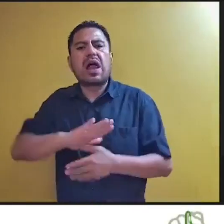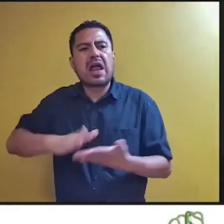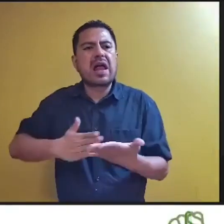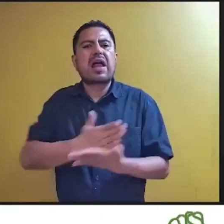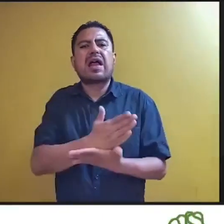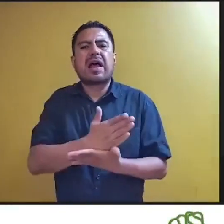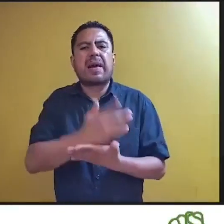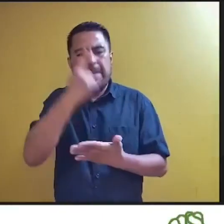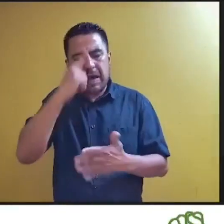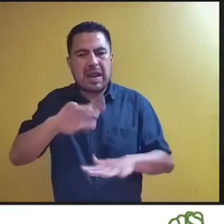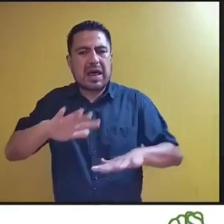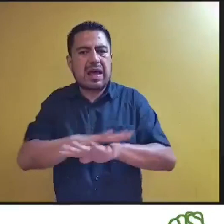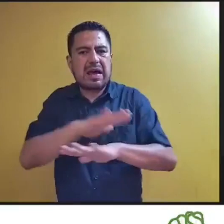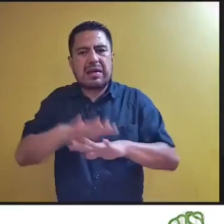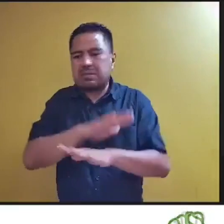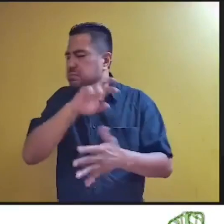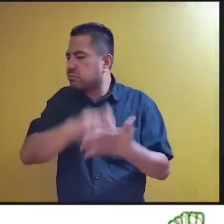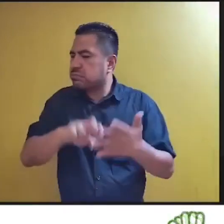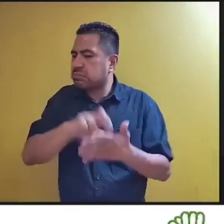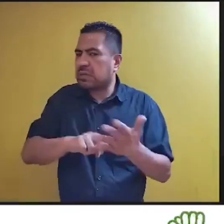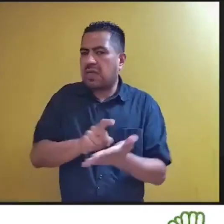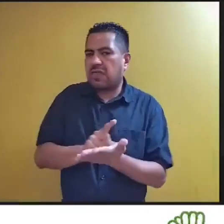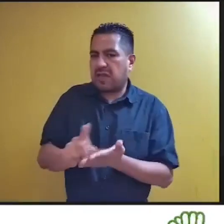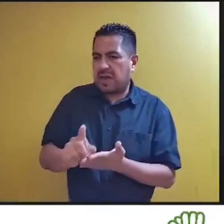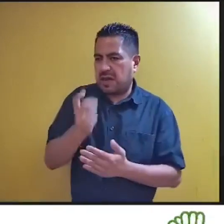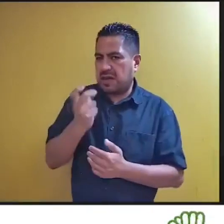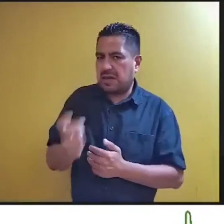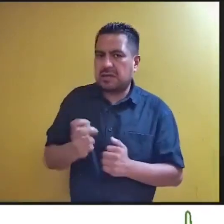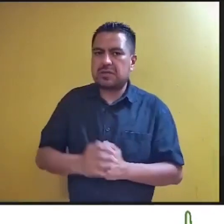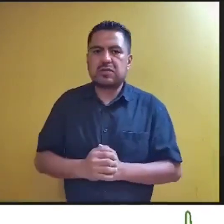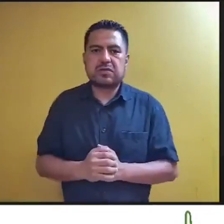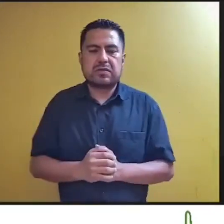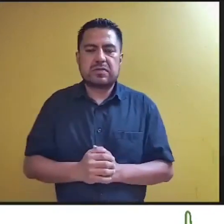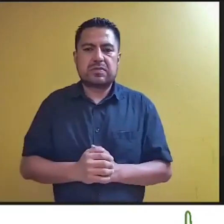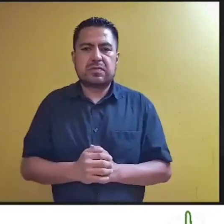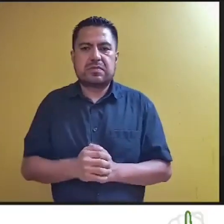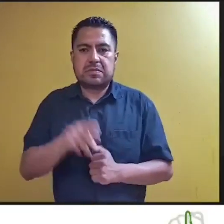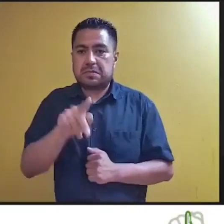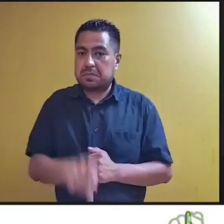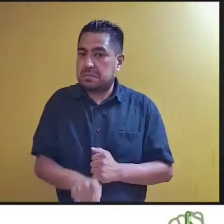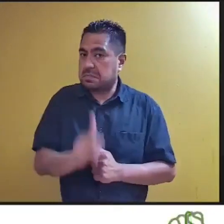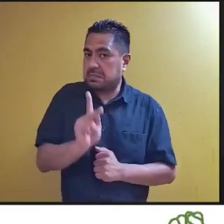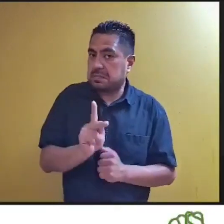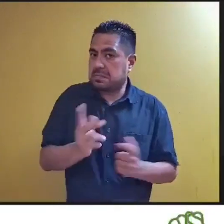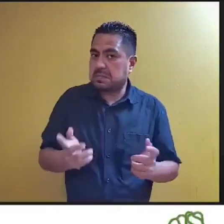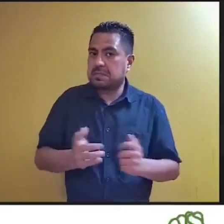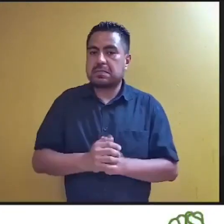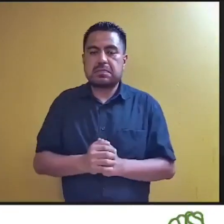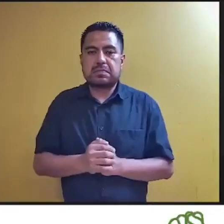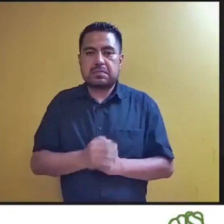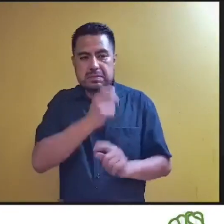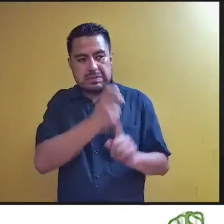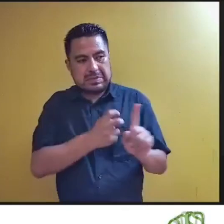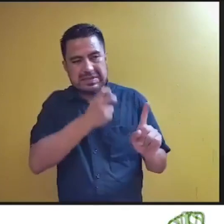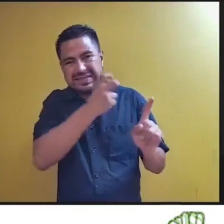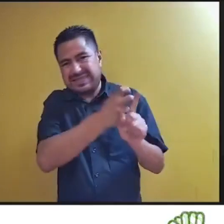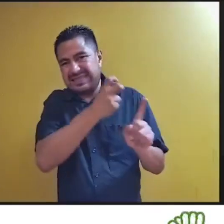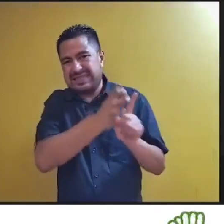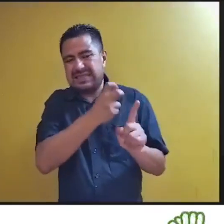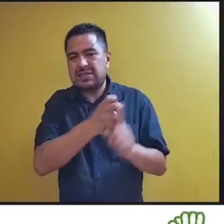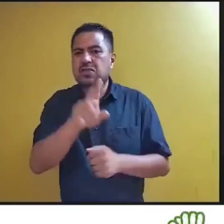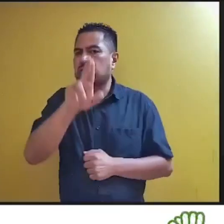una restitución de esos derechos. Sin embargo, aquí